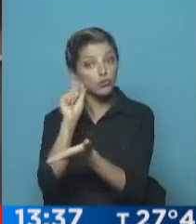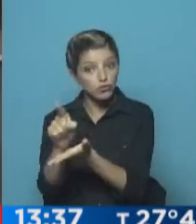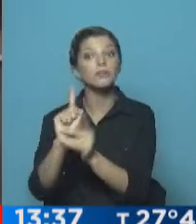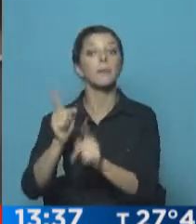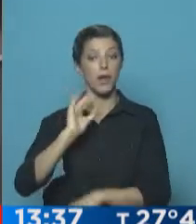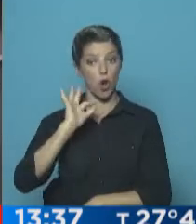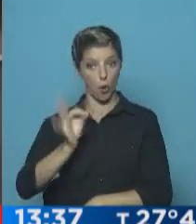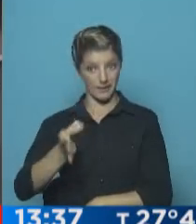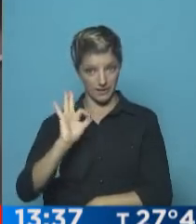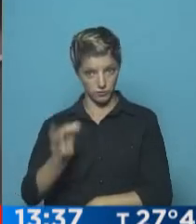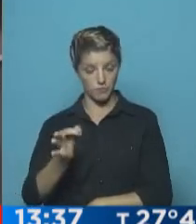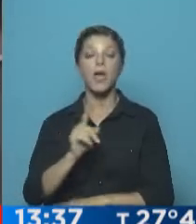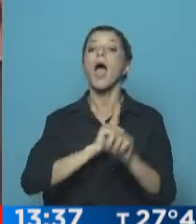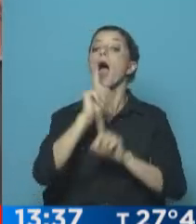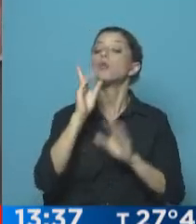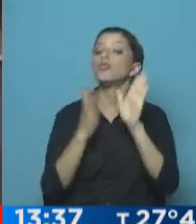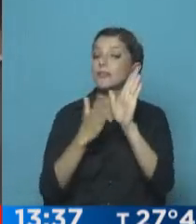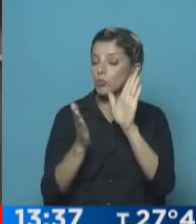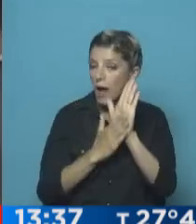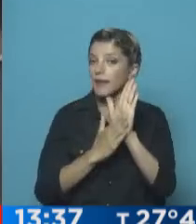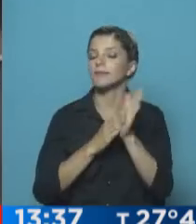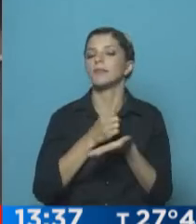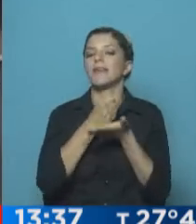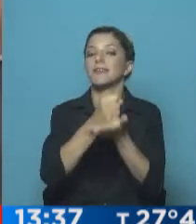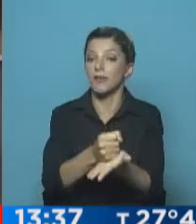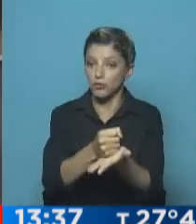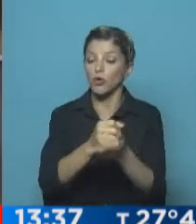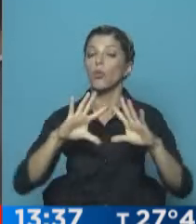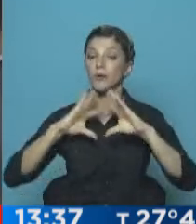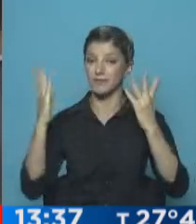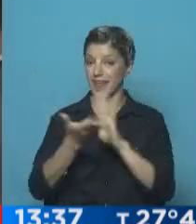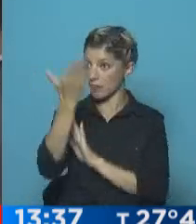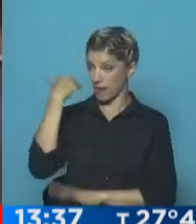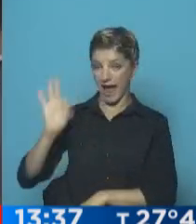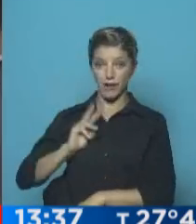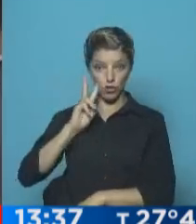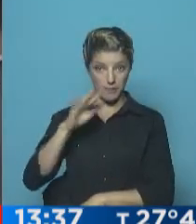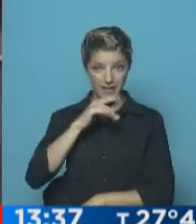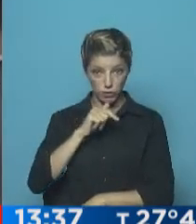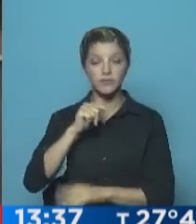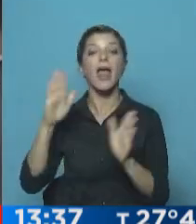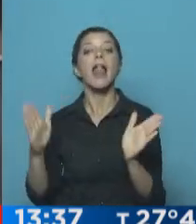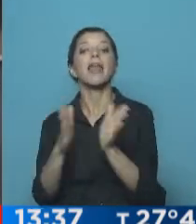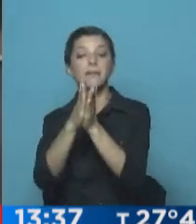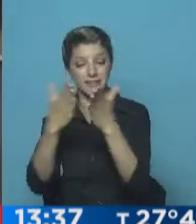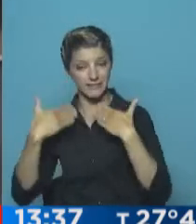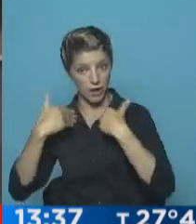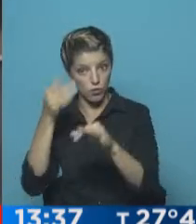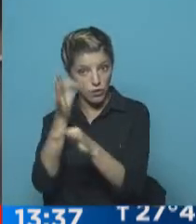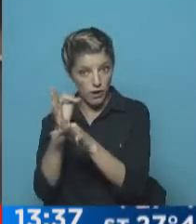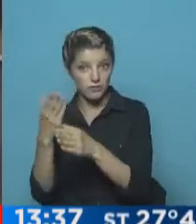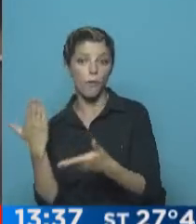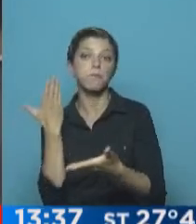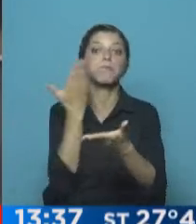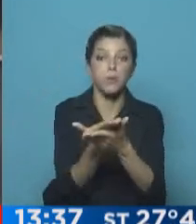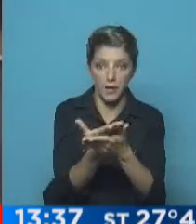aquellos titulares de asignación universal que cobraron durante el 2014 Nos tienen que presentar la libreta salud y educación de los chicos las